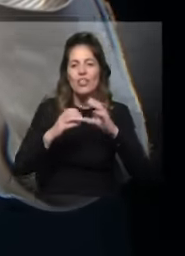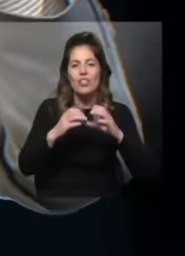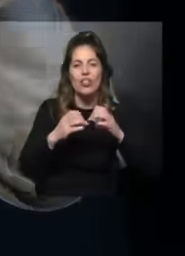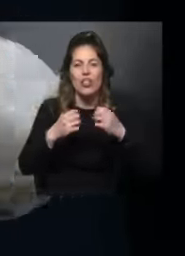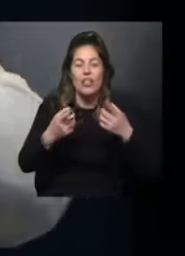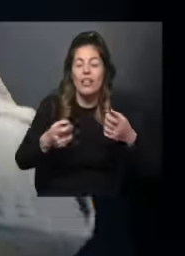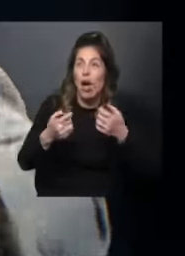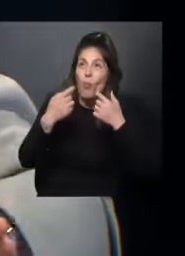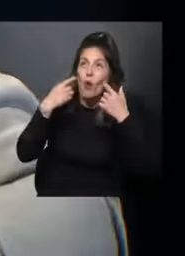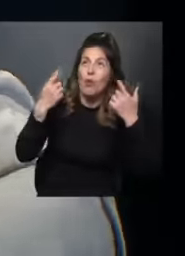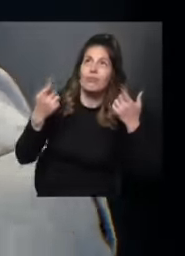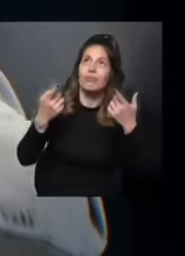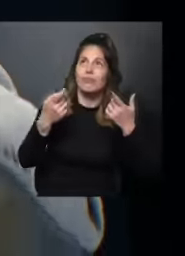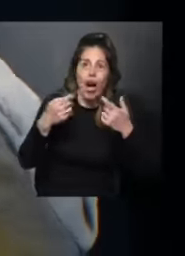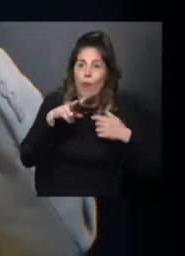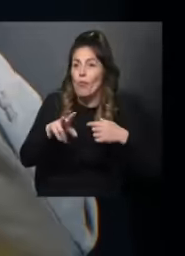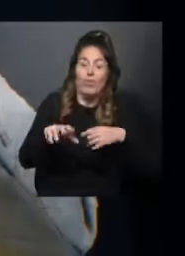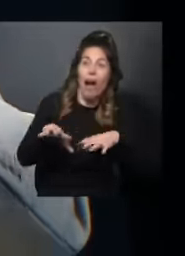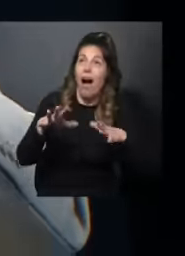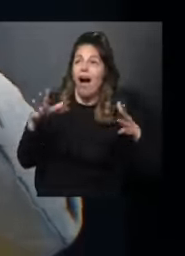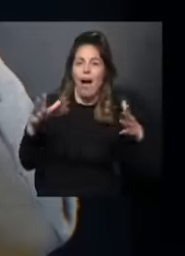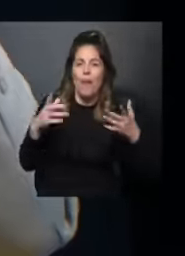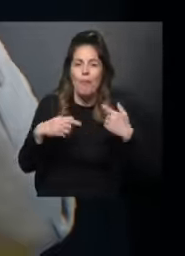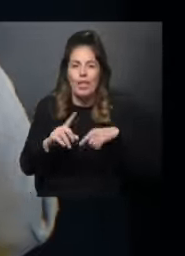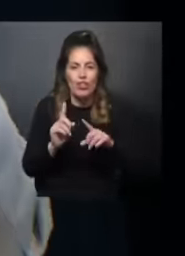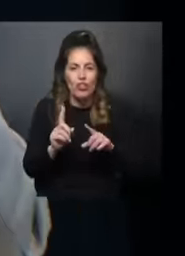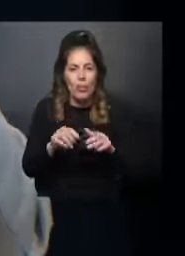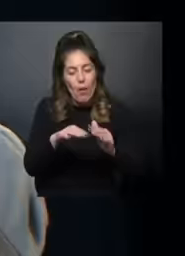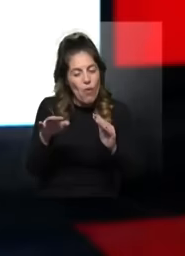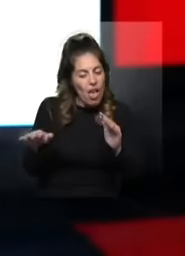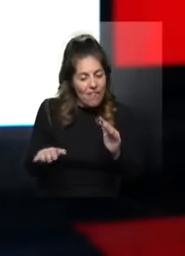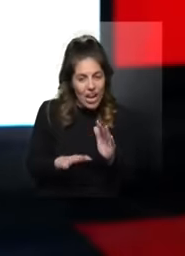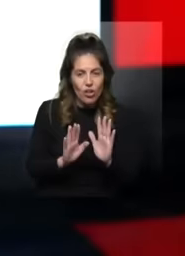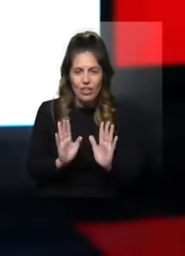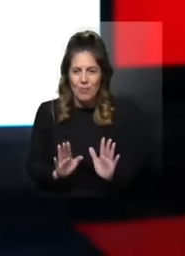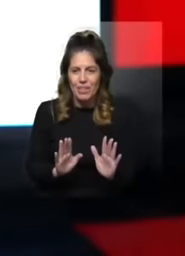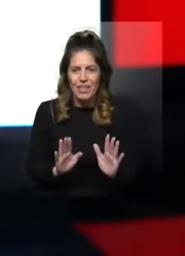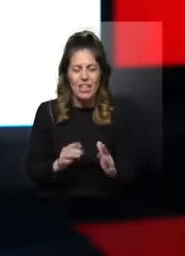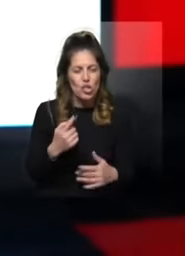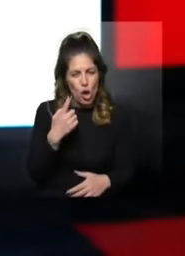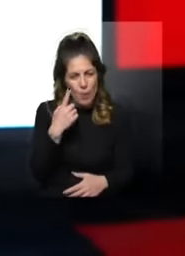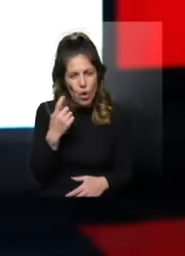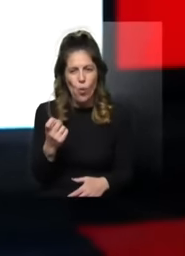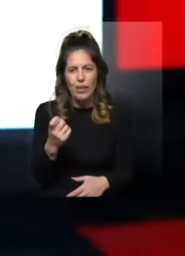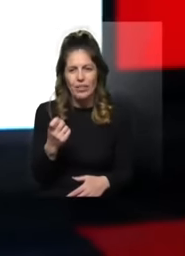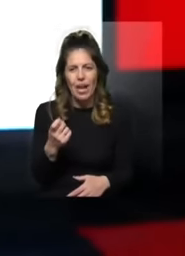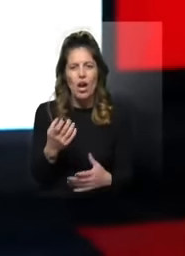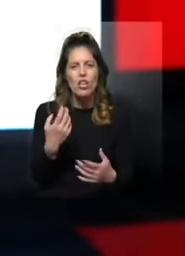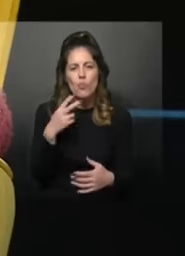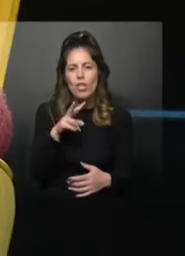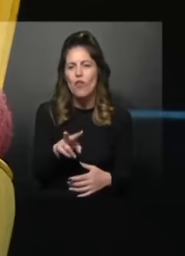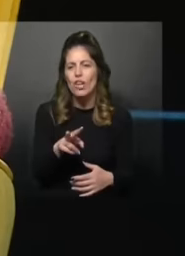los ojos llenos, pero nada más. Pero hay una cosa por abajo que yo lo percibo. ¿Y sabes en qué mucho lo